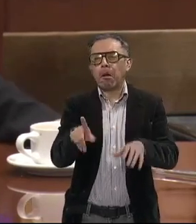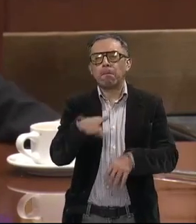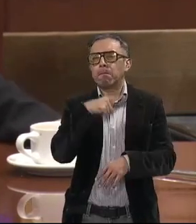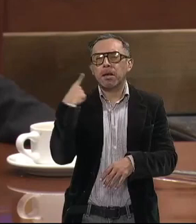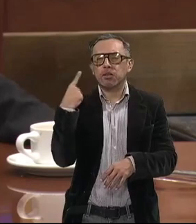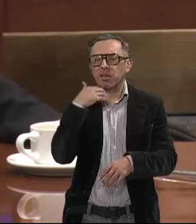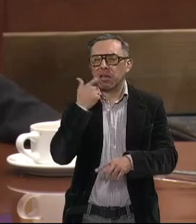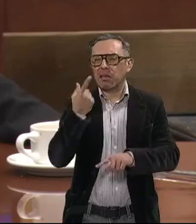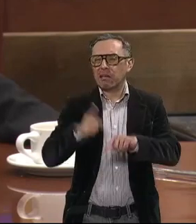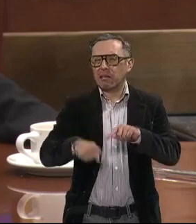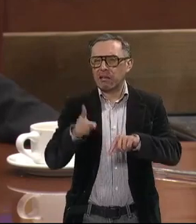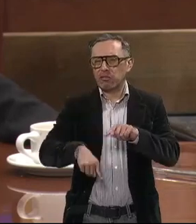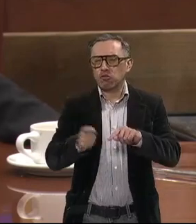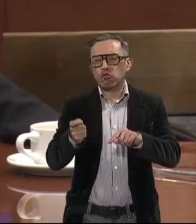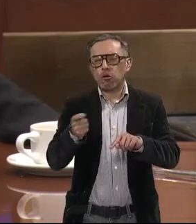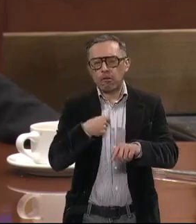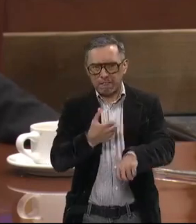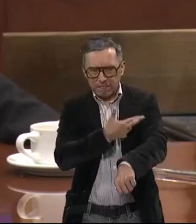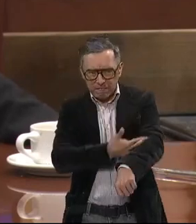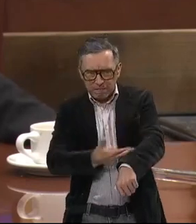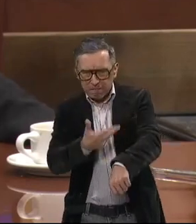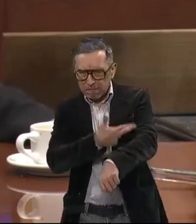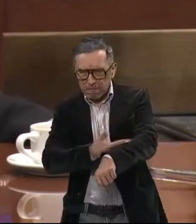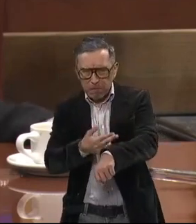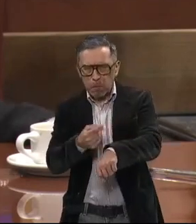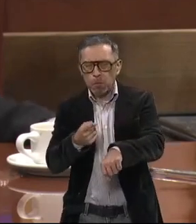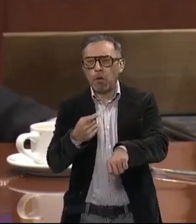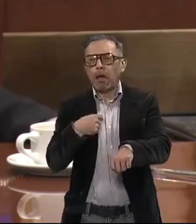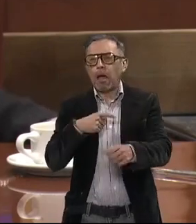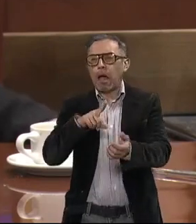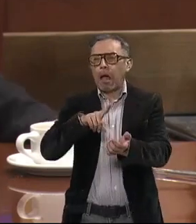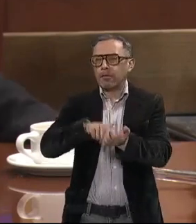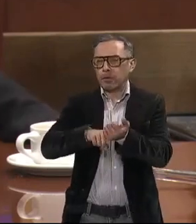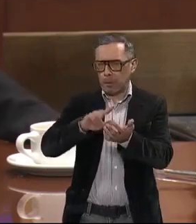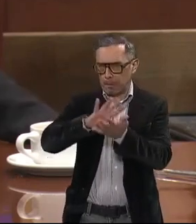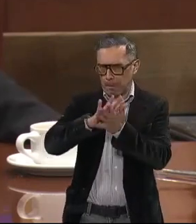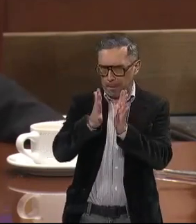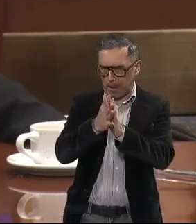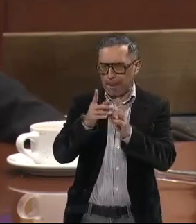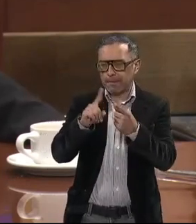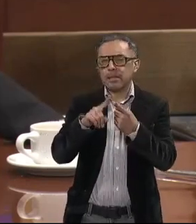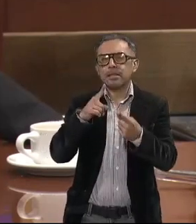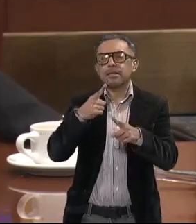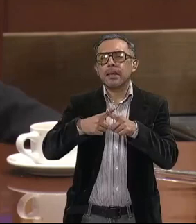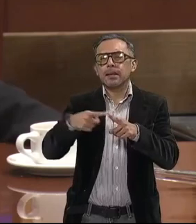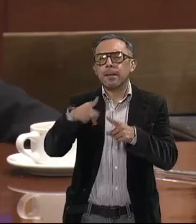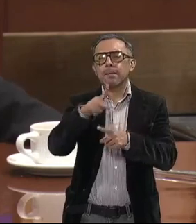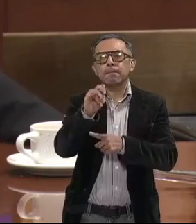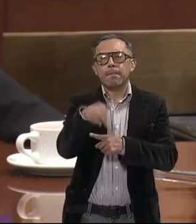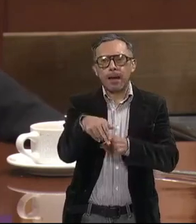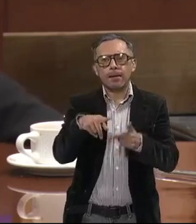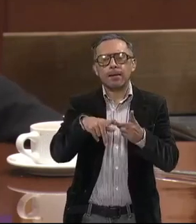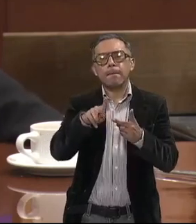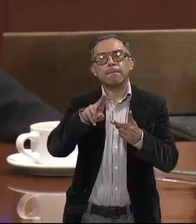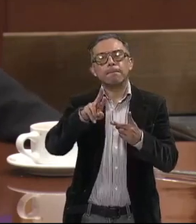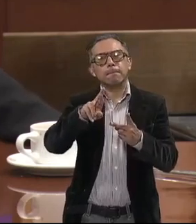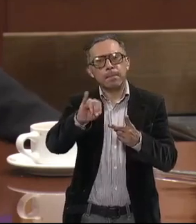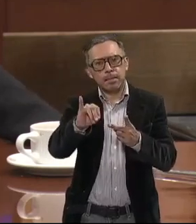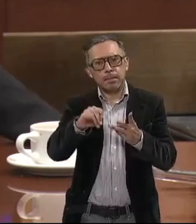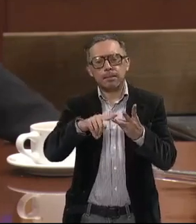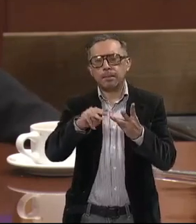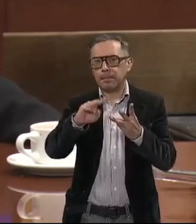planchar el terreno para impulsar un golpe blando en conjunto con el PAN, con el PRI, con el MC y con el